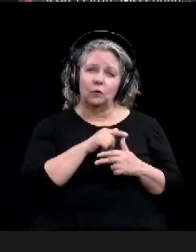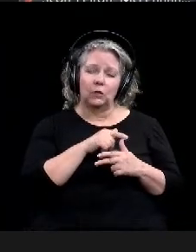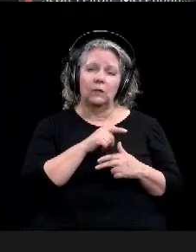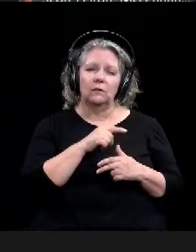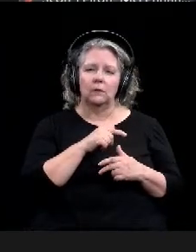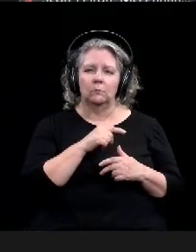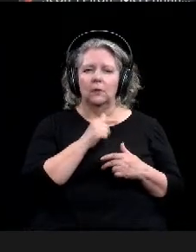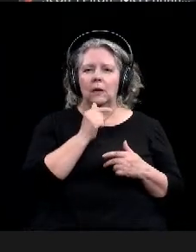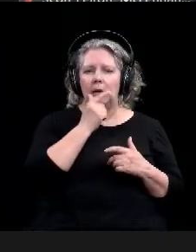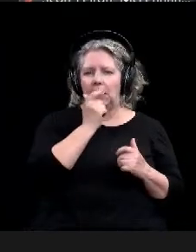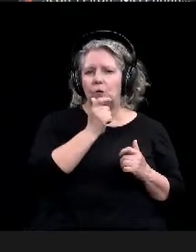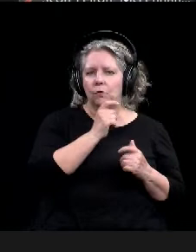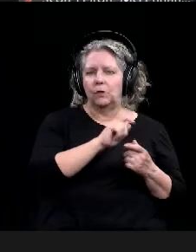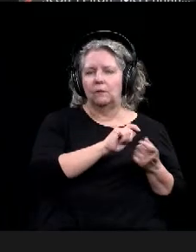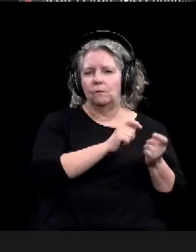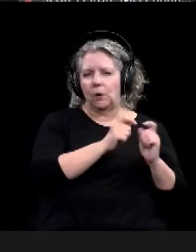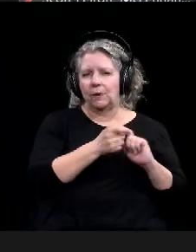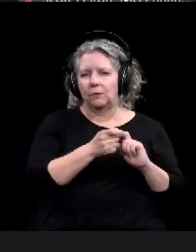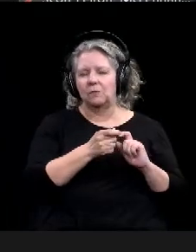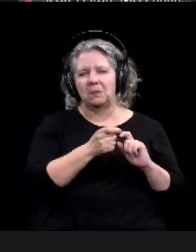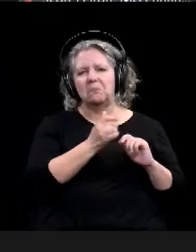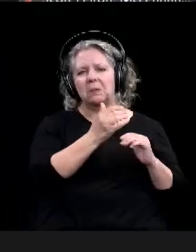contagios limitados